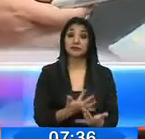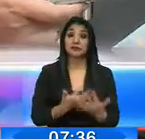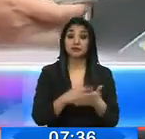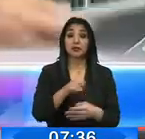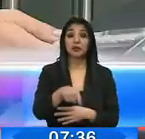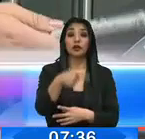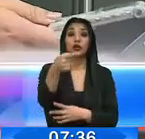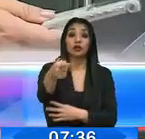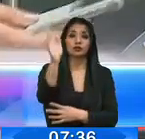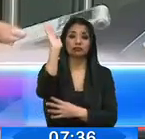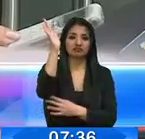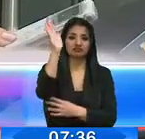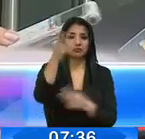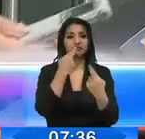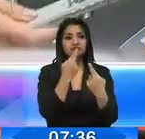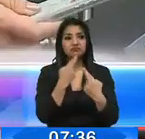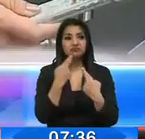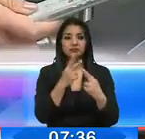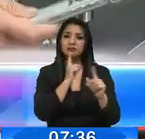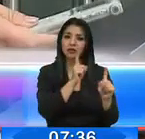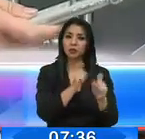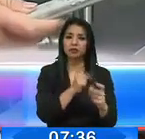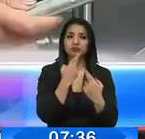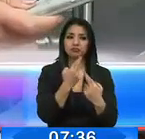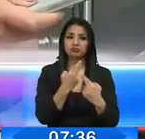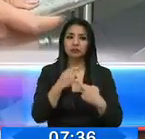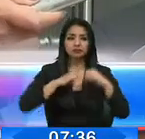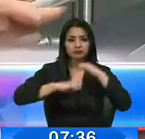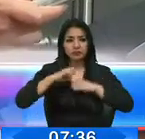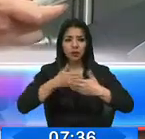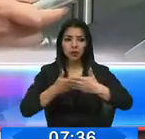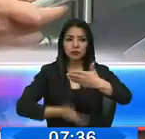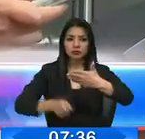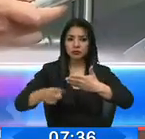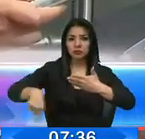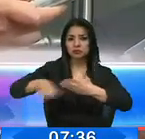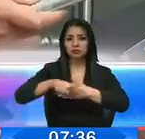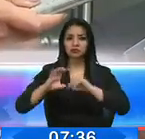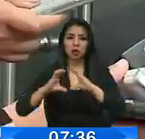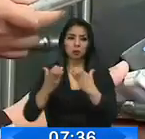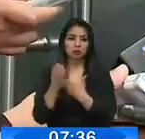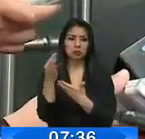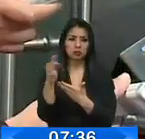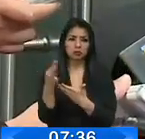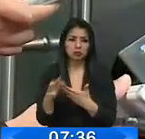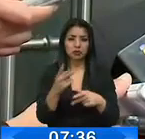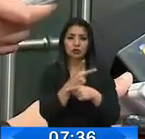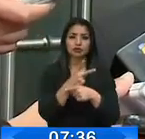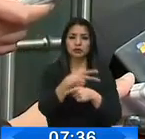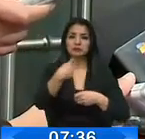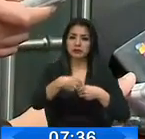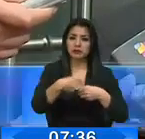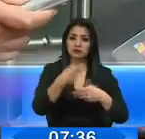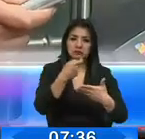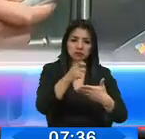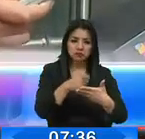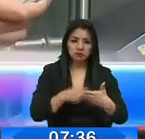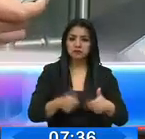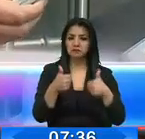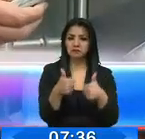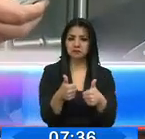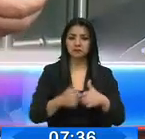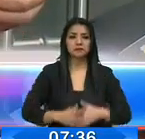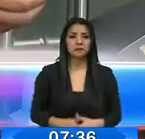otras intervenciones también para que haga la valoración debida los señores seleccionadores, el Consejo de Participación, a